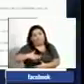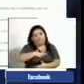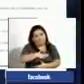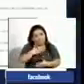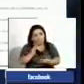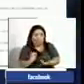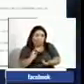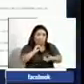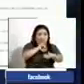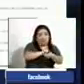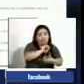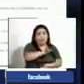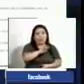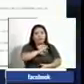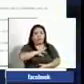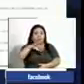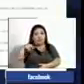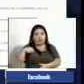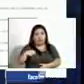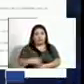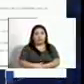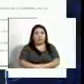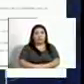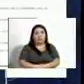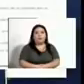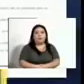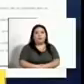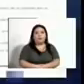solidaridad con la familia, en este caso de la víctima.